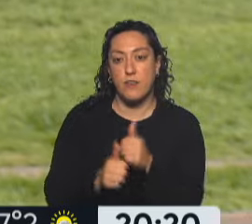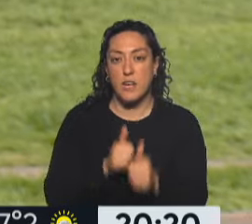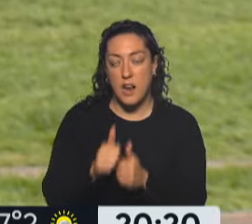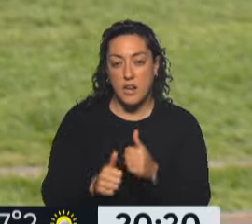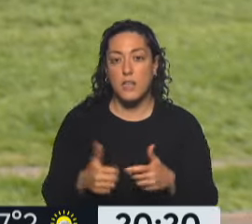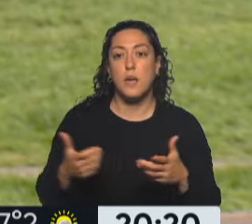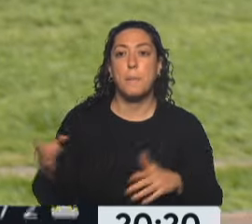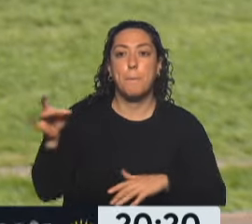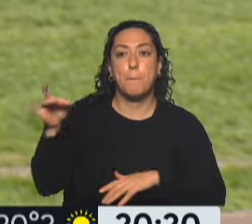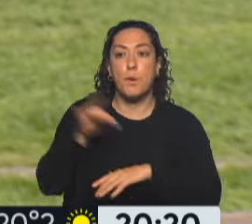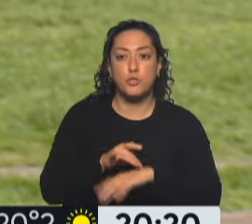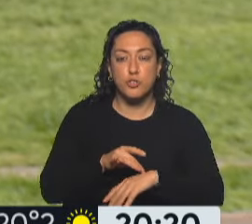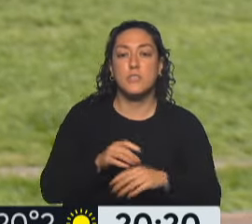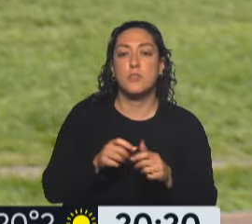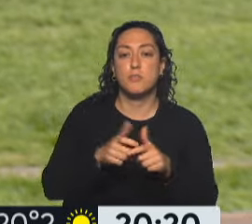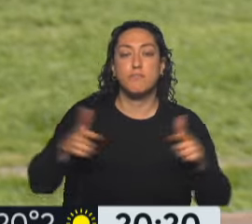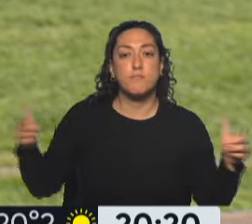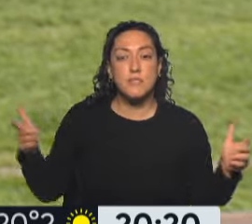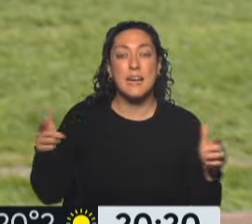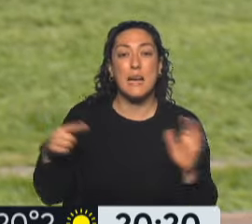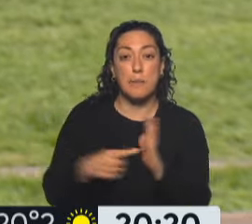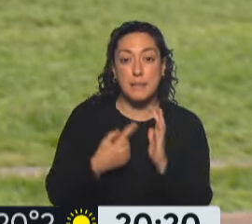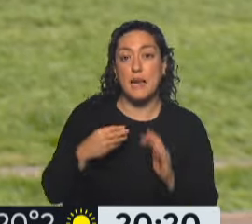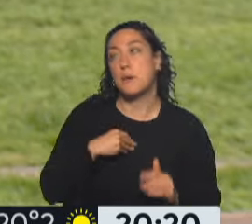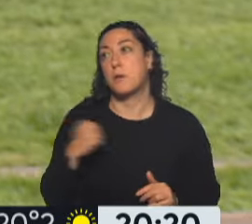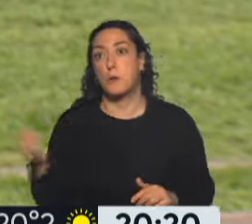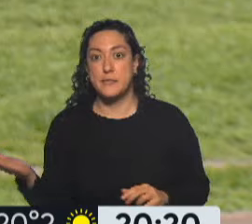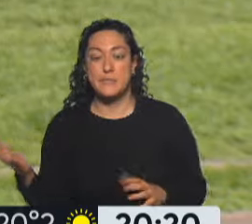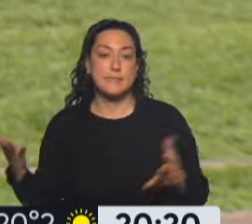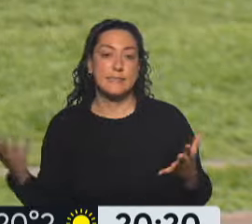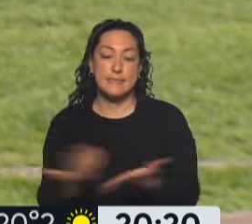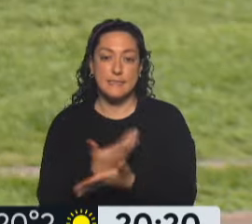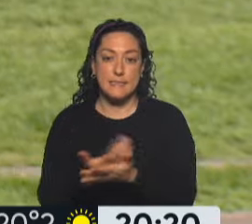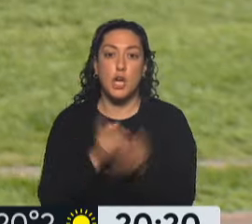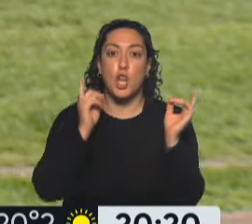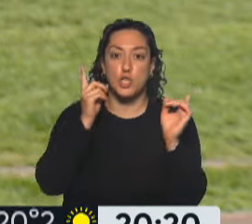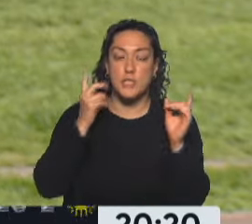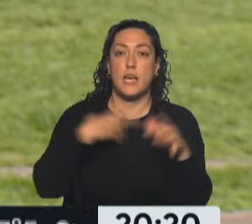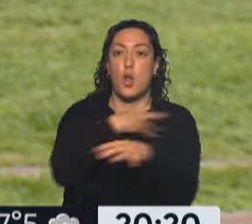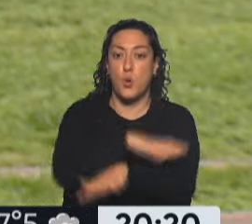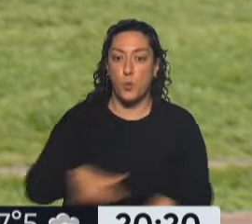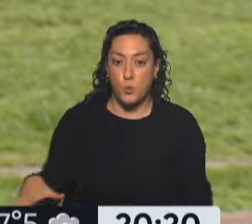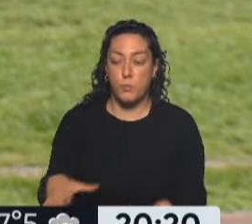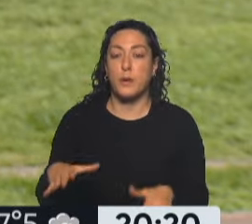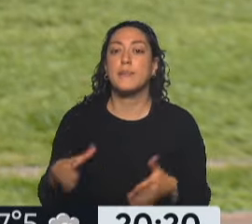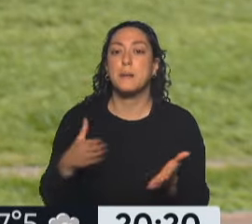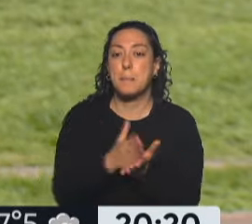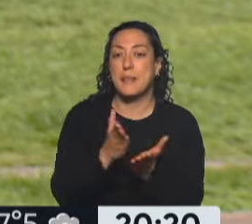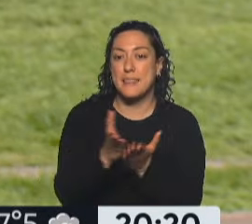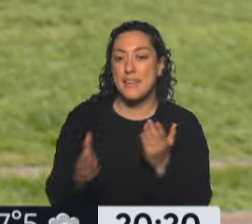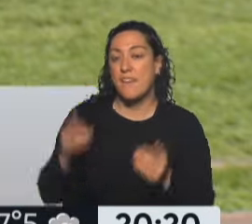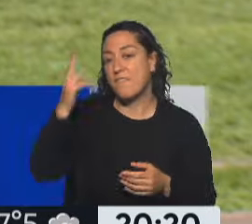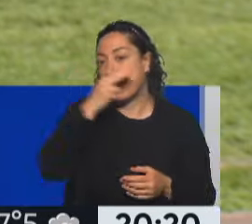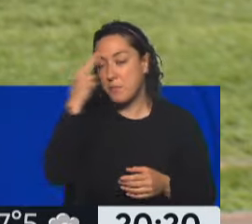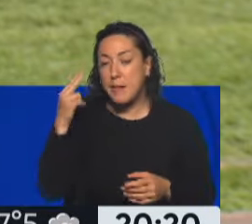de mosquitos que afectan no solo Capital Federal, sino también la provincia de Buenos Aires, docentes y alumnos de la Cátedra de Farmacia